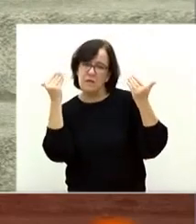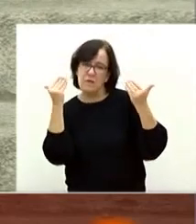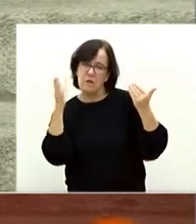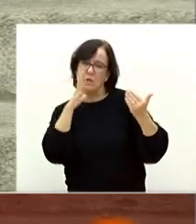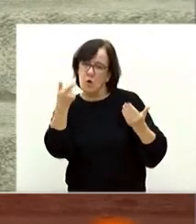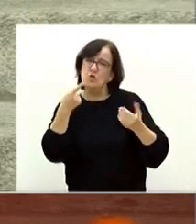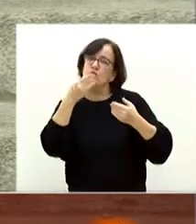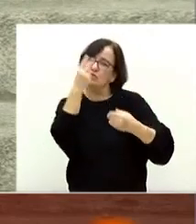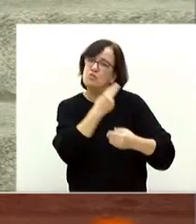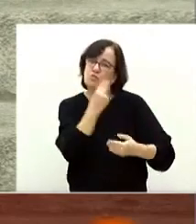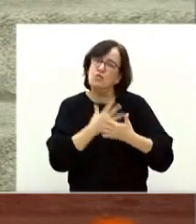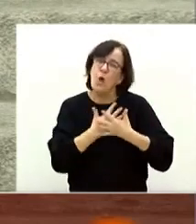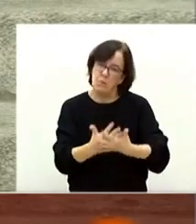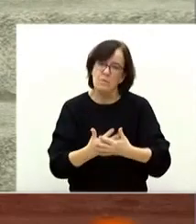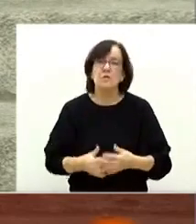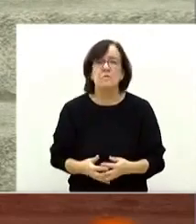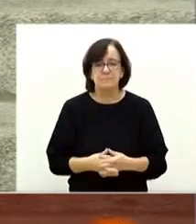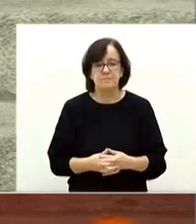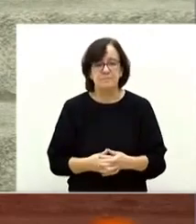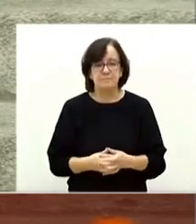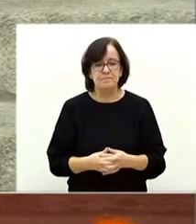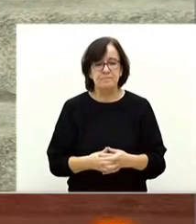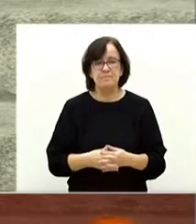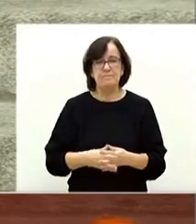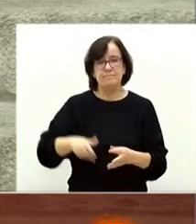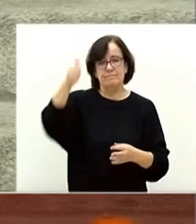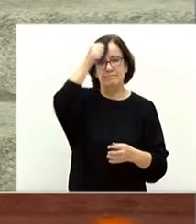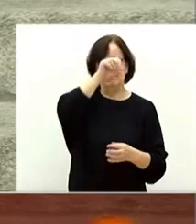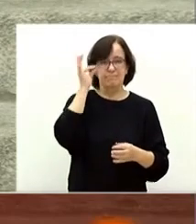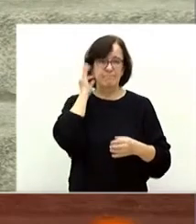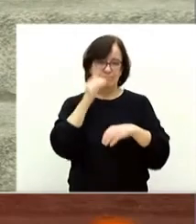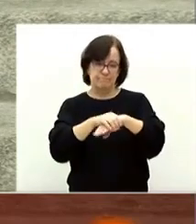su compromiso. Amigos y amigas,